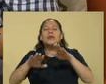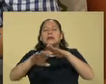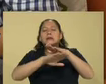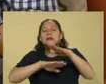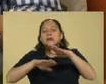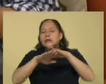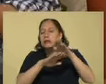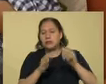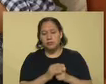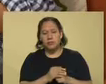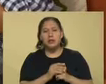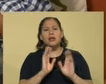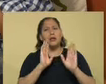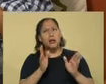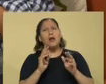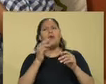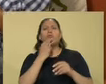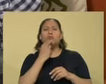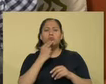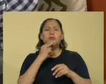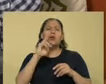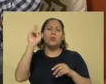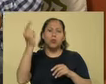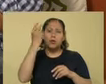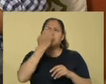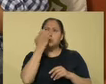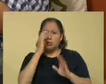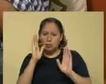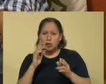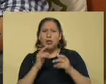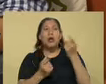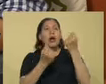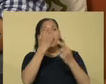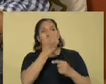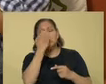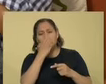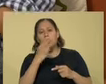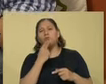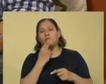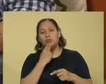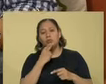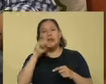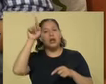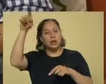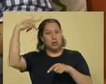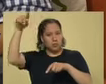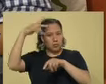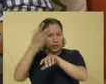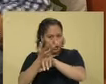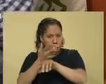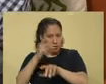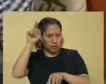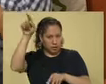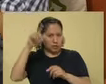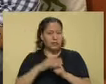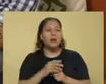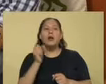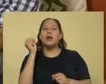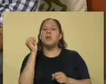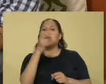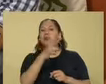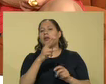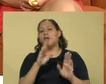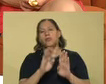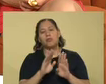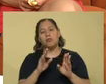así. Uh-huh. Ya lo usaban universidades, uh-huh. ya lo usaban algunos colegios. Pero en Estados Unidos. Pero en Estados Unidos. Pero era privilegiado, ¿no?